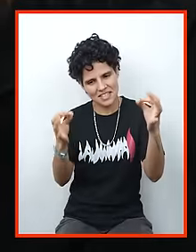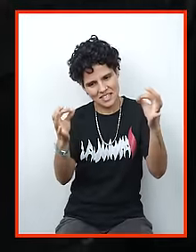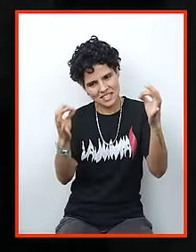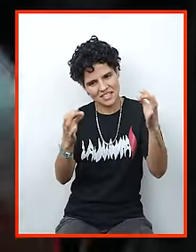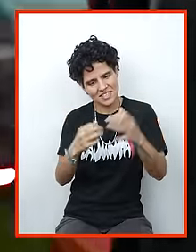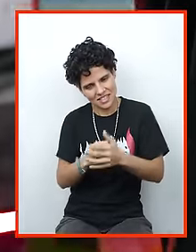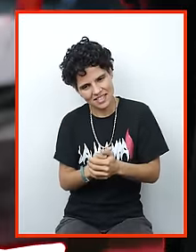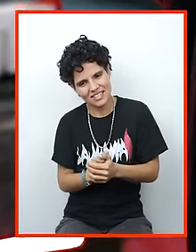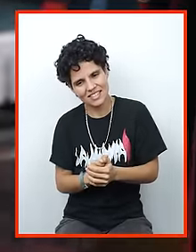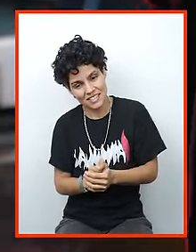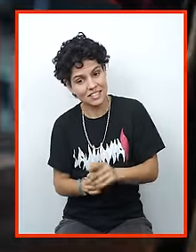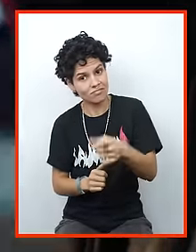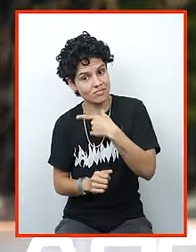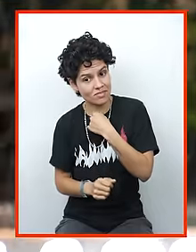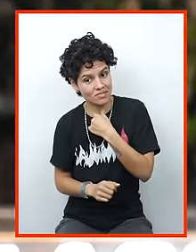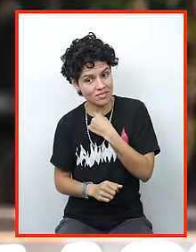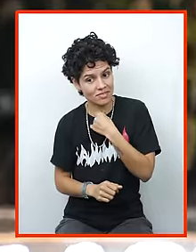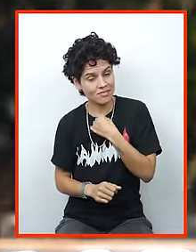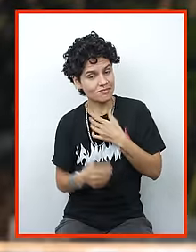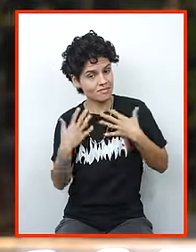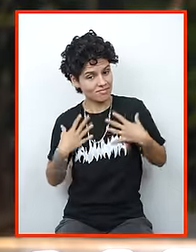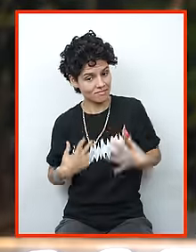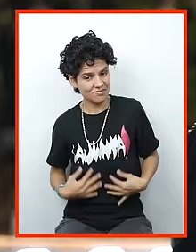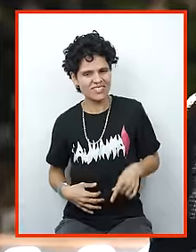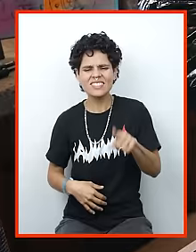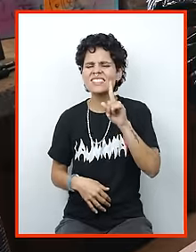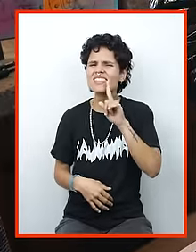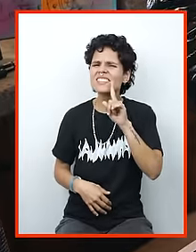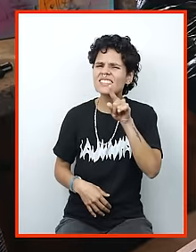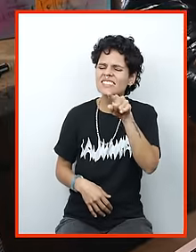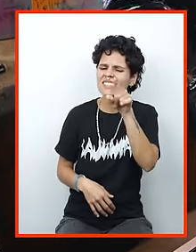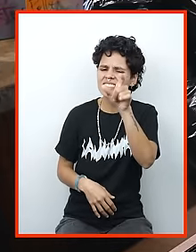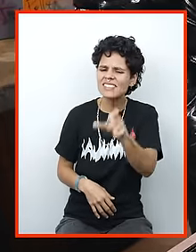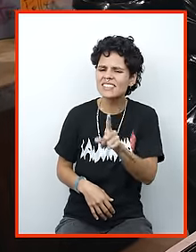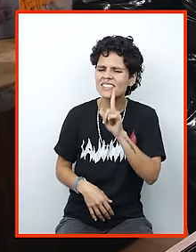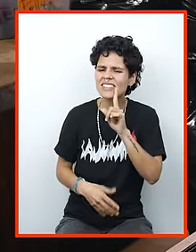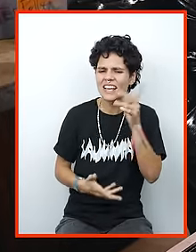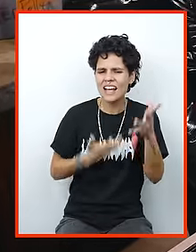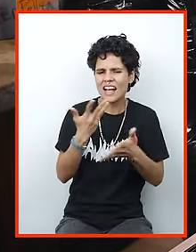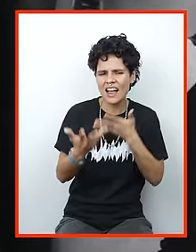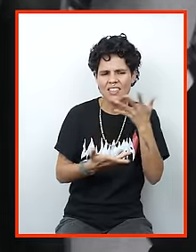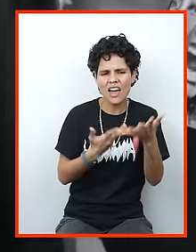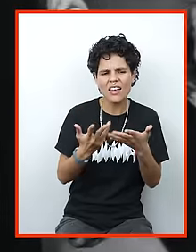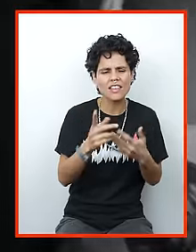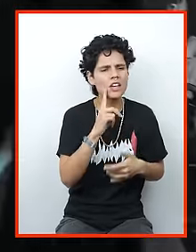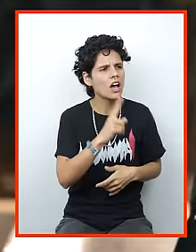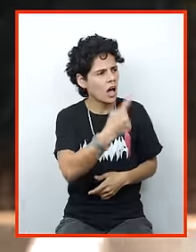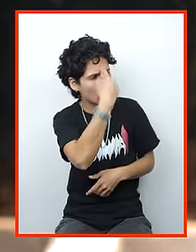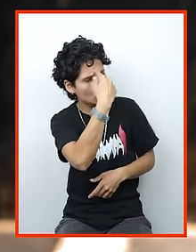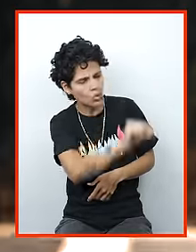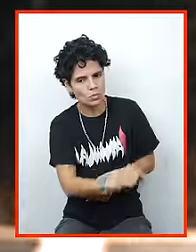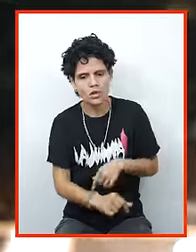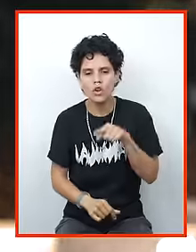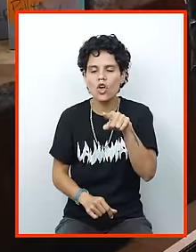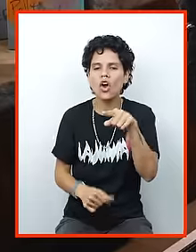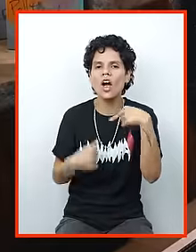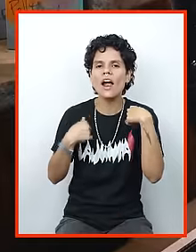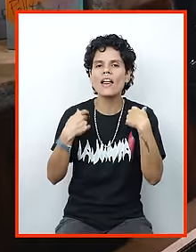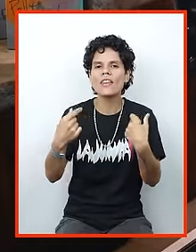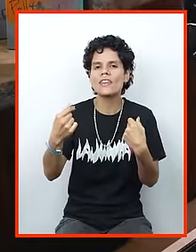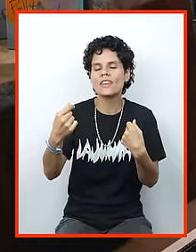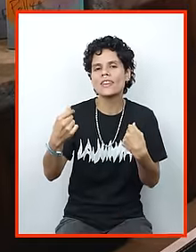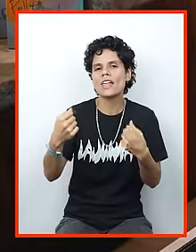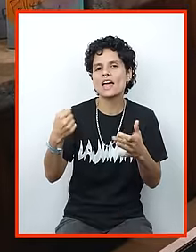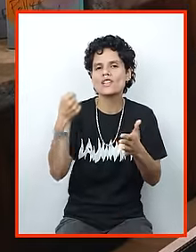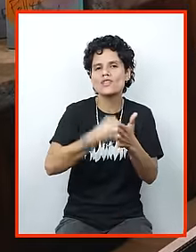Jeff Hardy, weón. ¿Le apuntamos? ¿Le apuntamos? Sí, sí. ¿Quién es el hombre ahí? ¿El cantante? No, Jeff Hardy, o sea, es... estúpido. Es de la